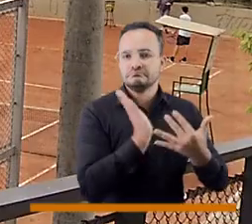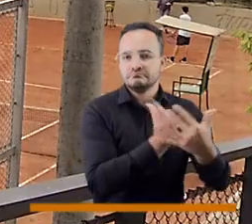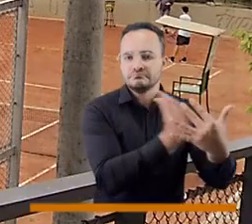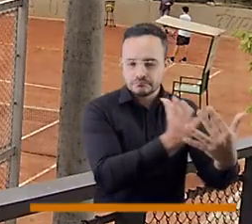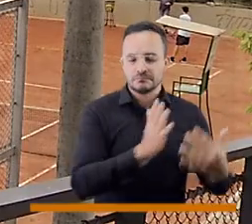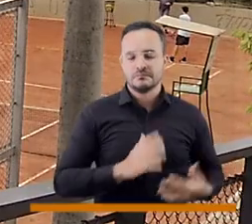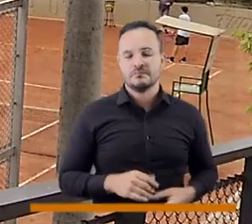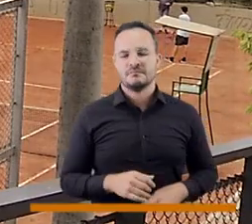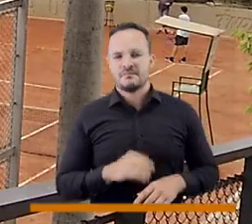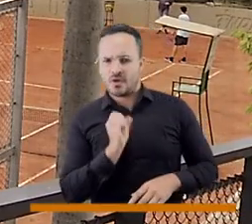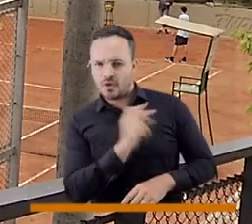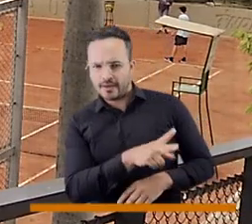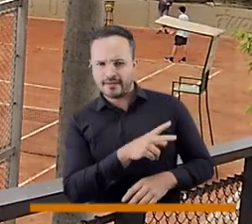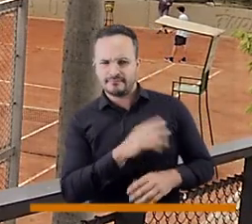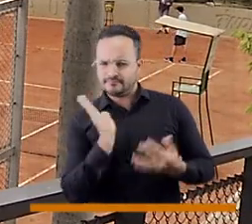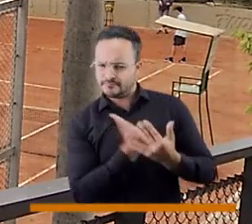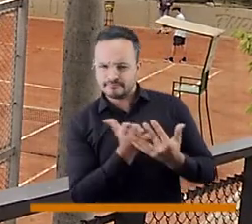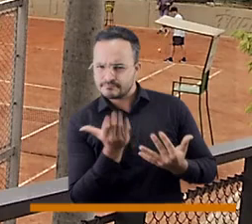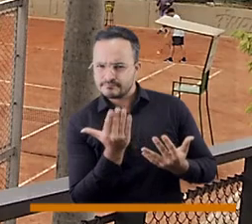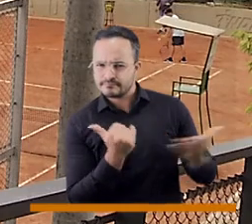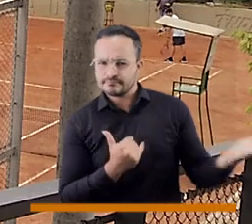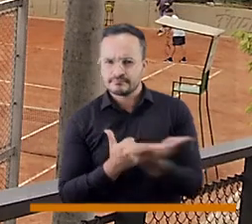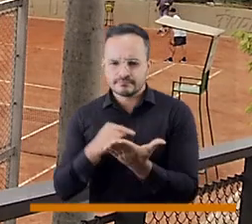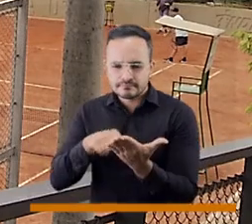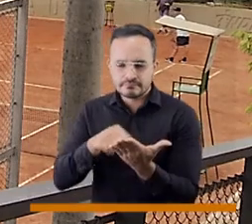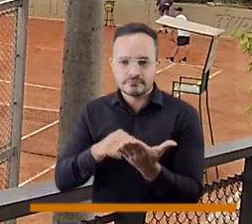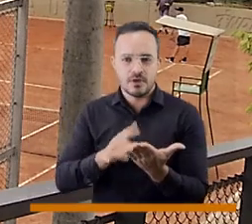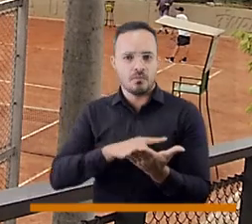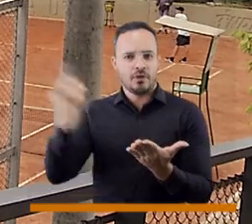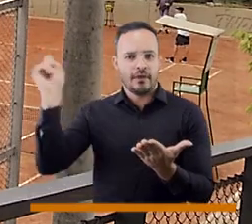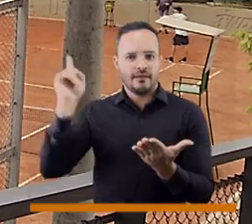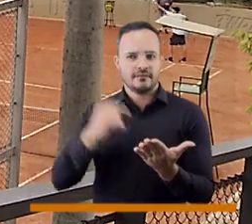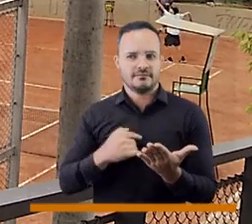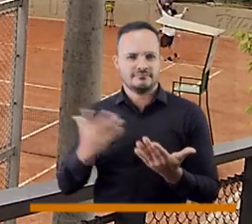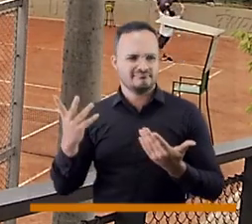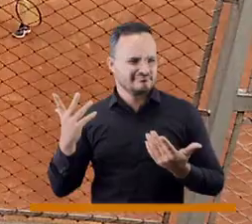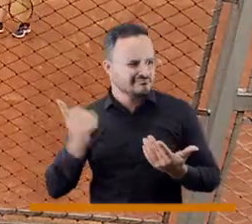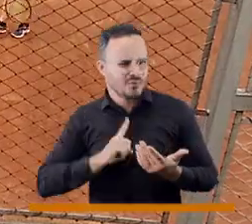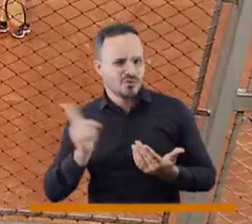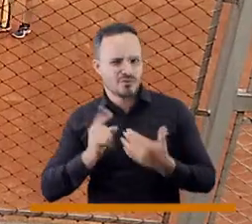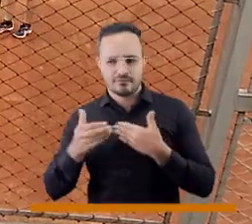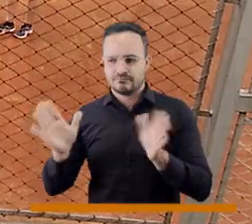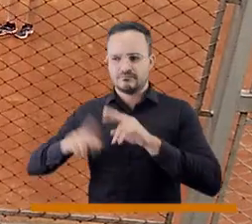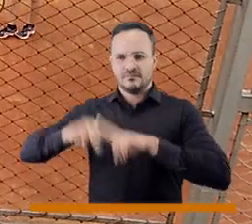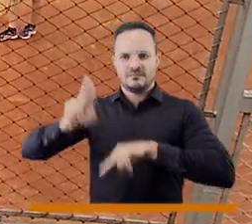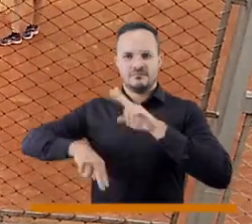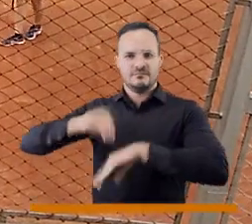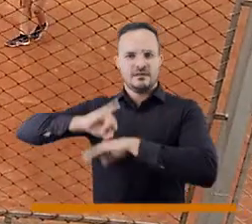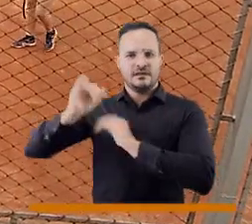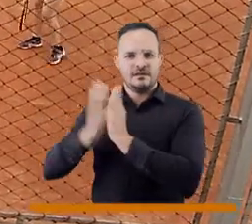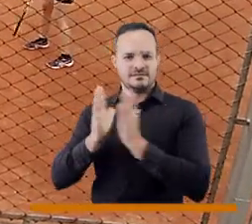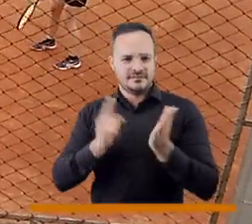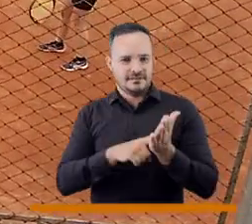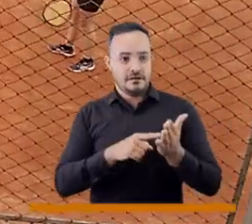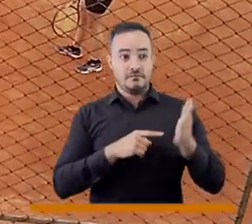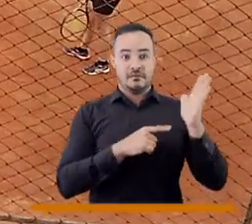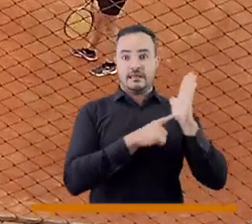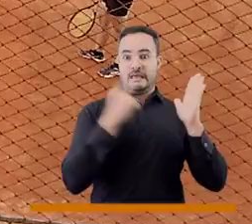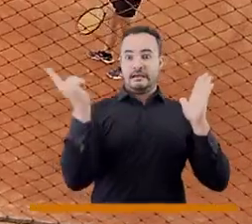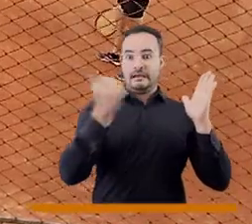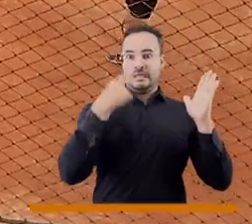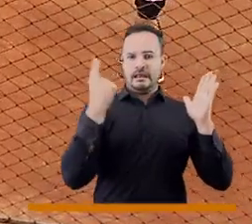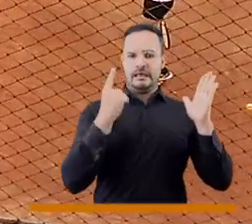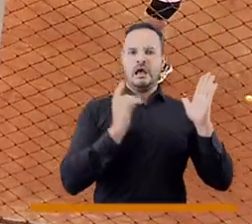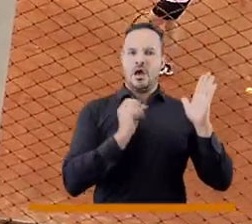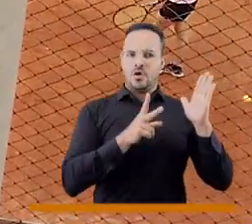planes parciales y muchos de esos planes parciales tienen la prohibición o no viene contenida la oportunidad que se